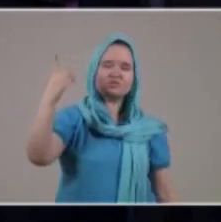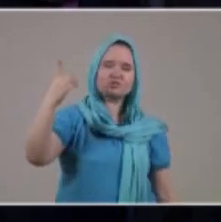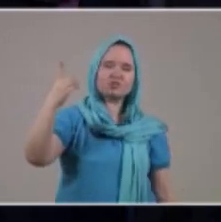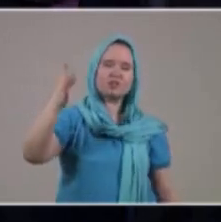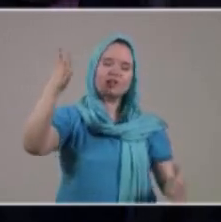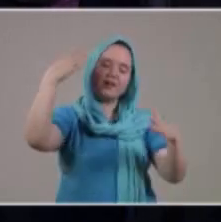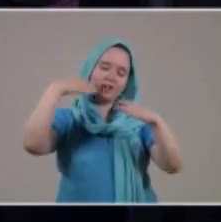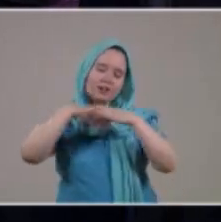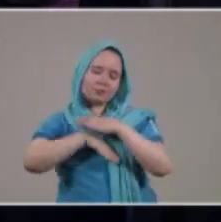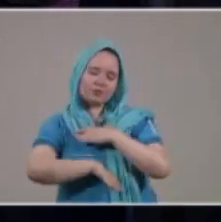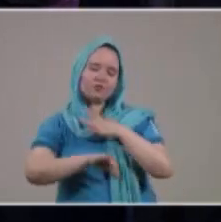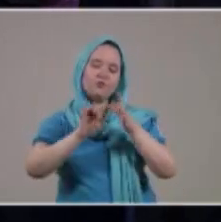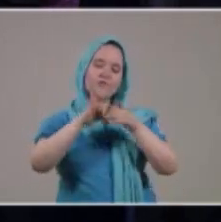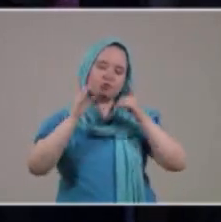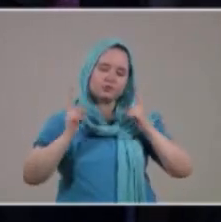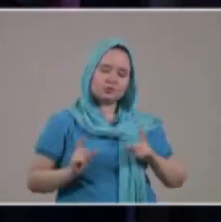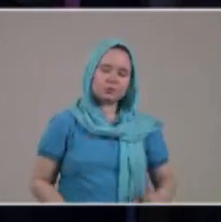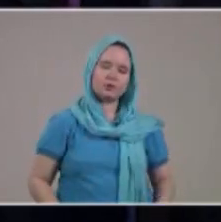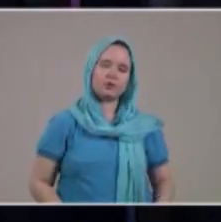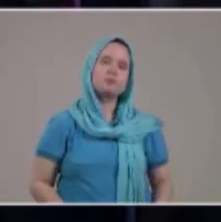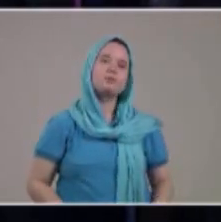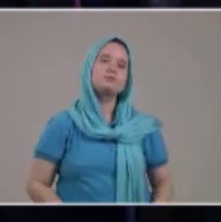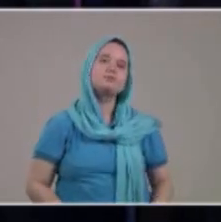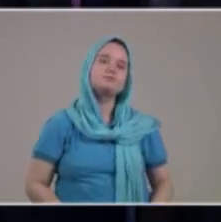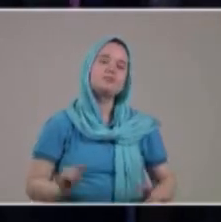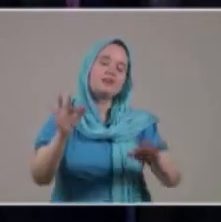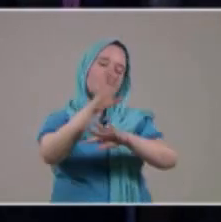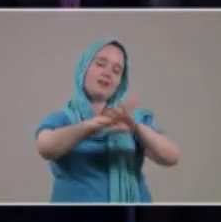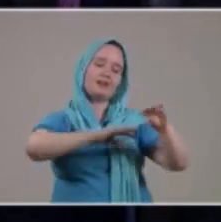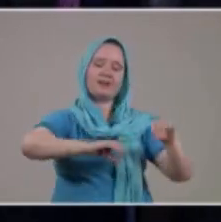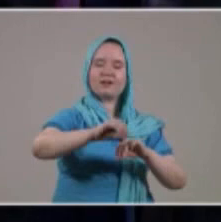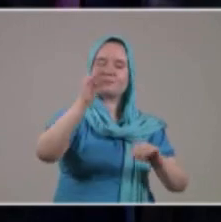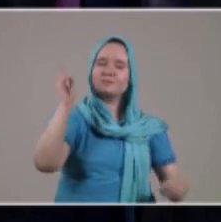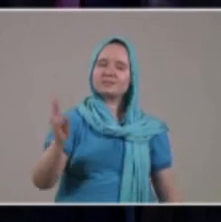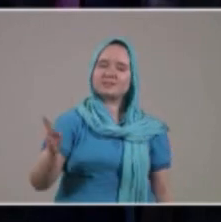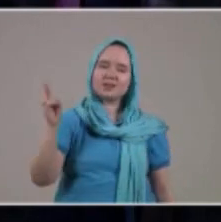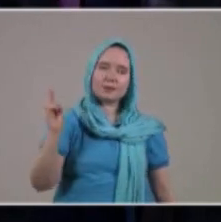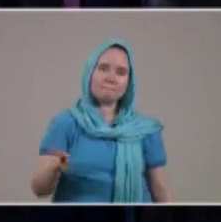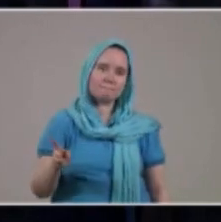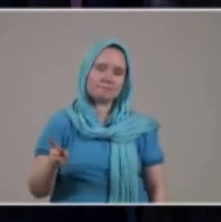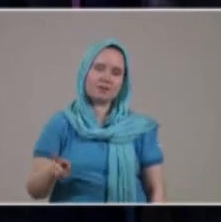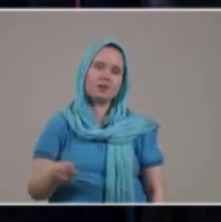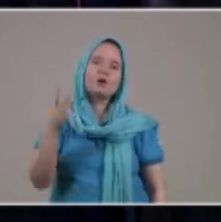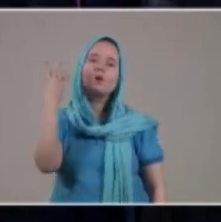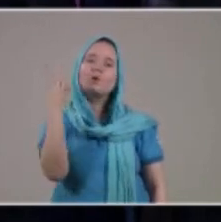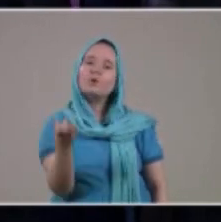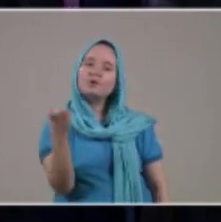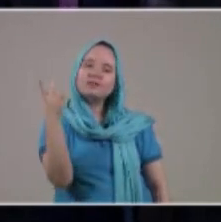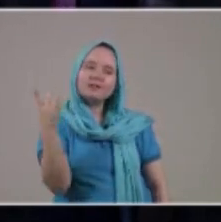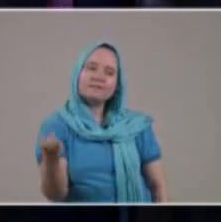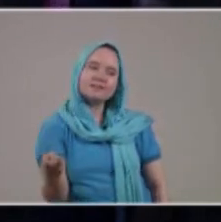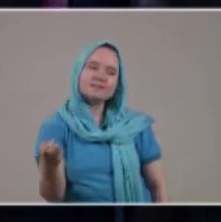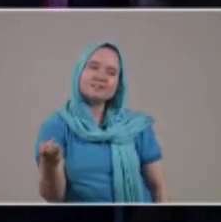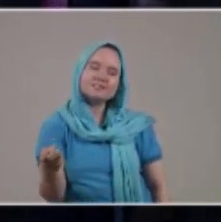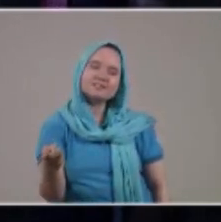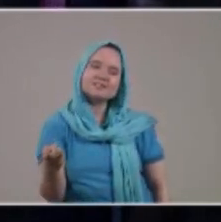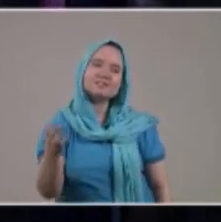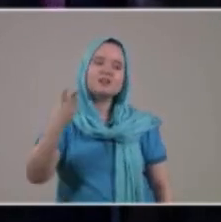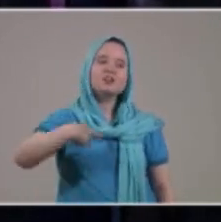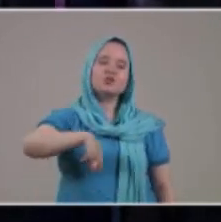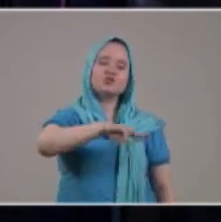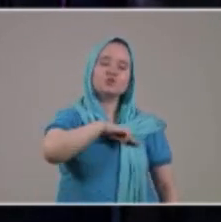el interior nuestro, Señor, cambie por siempre, una vez más, nuestra